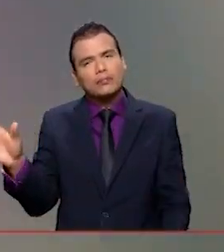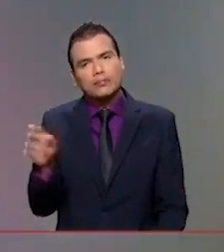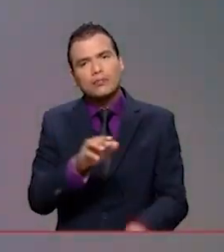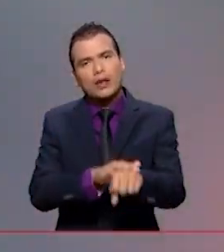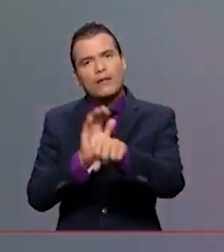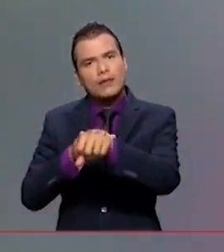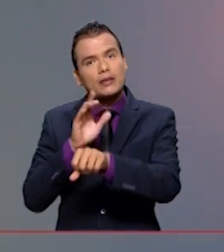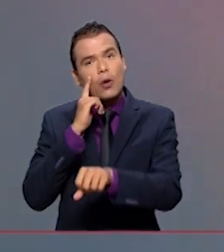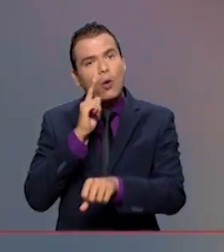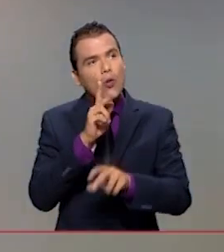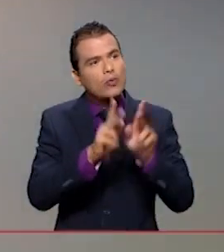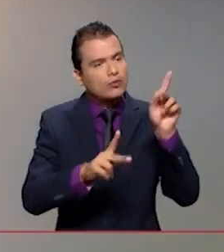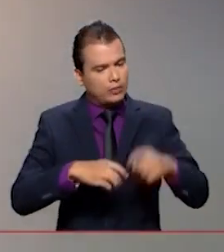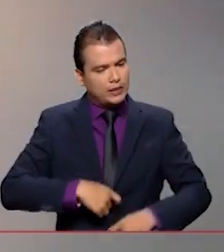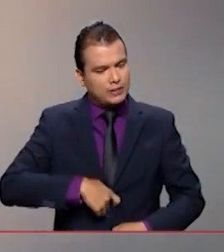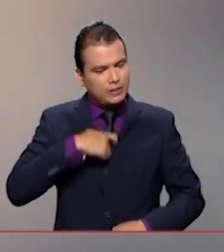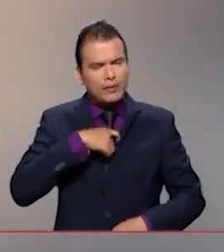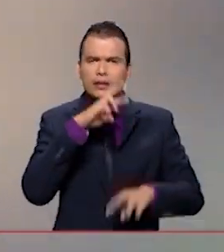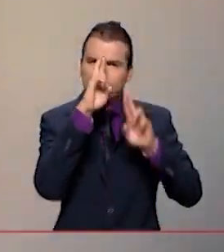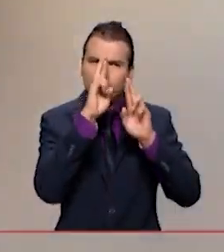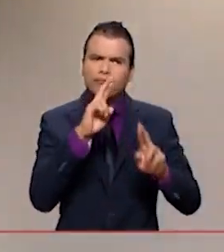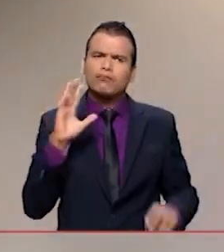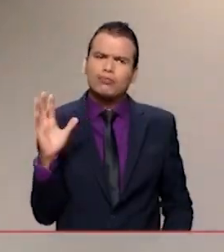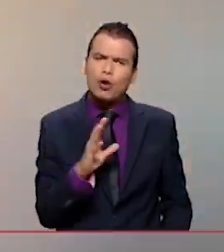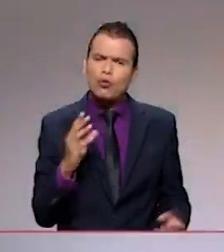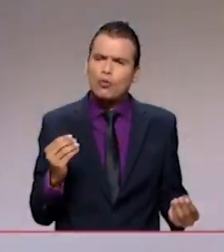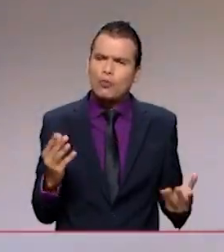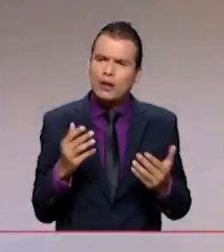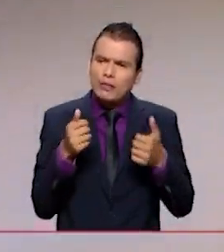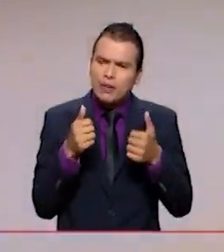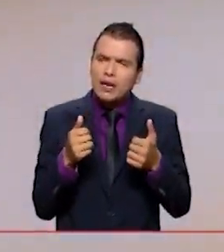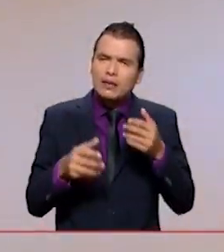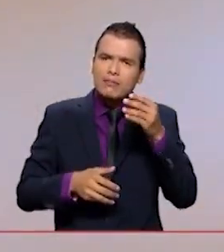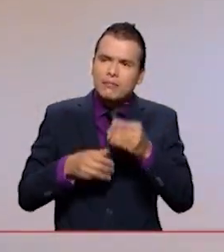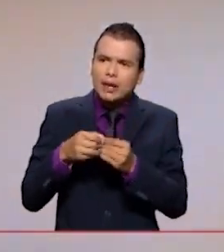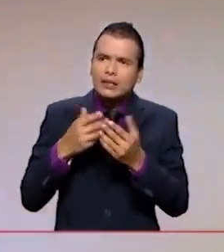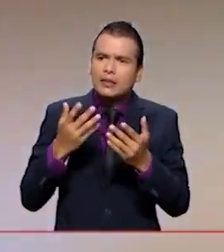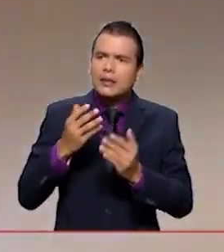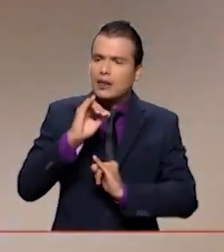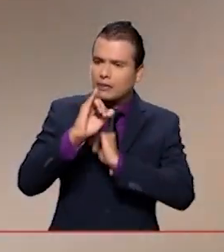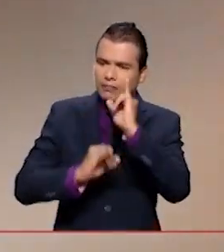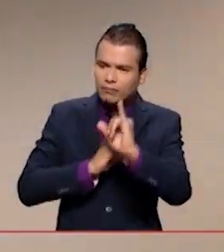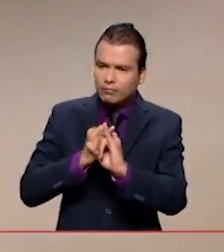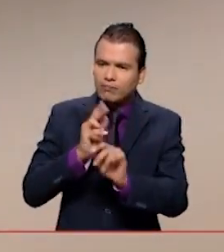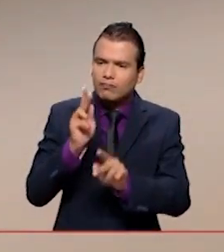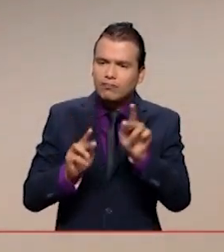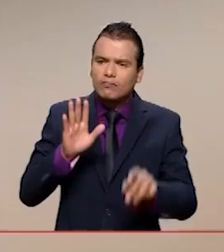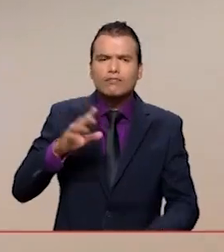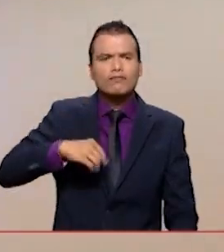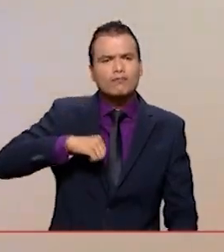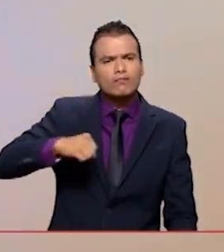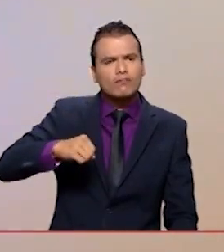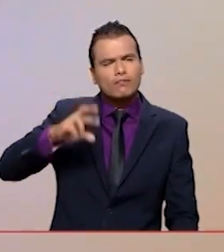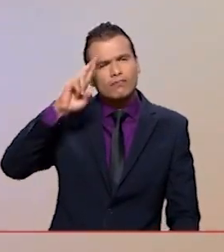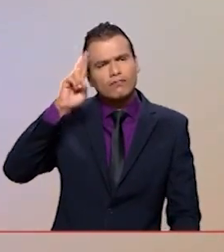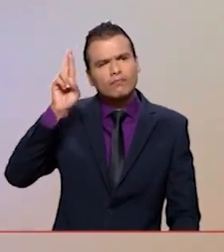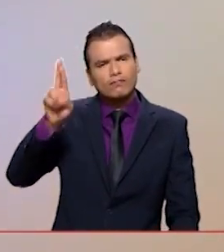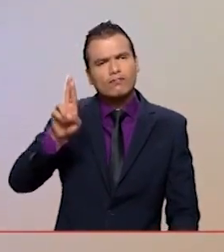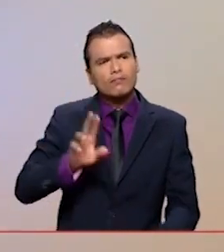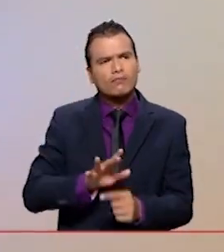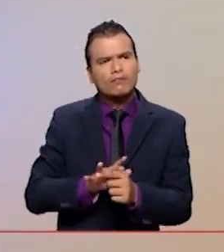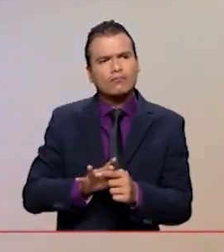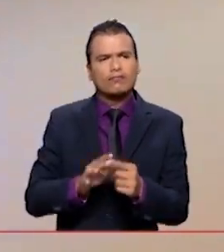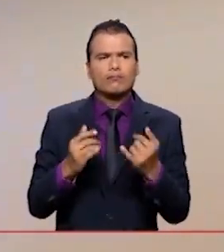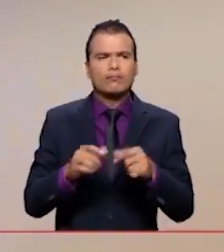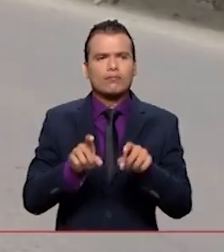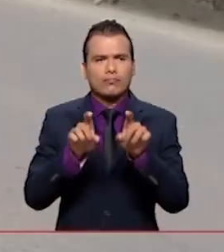el derecho internacional humanitario se aplique por los grupos en confrontación. Asimismo, la